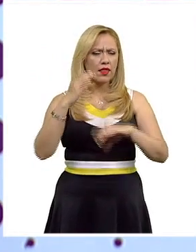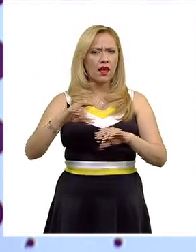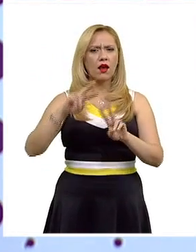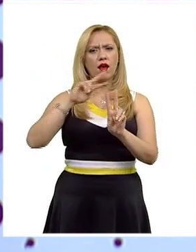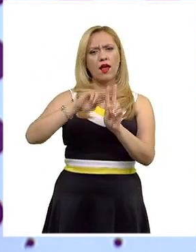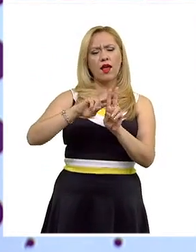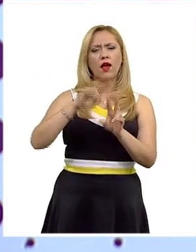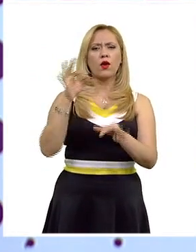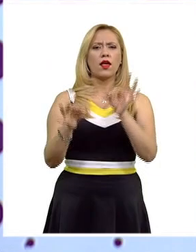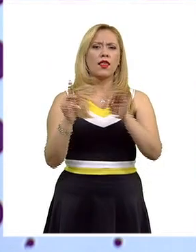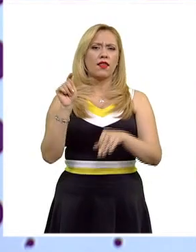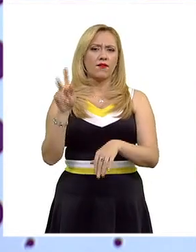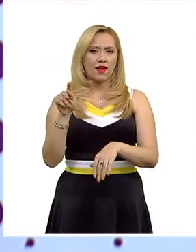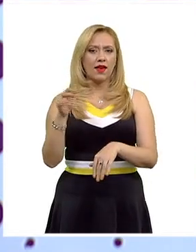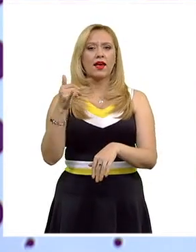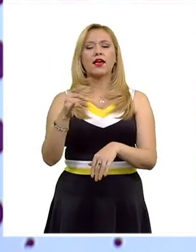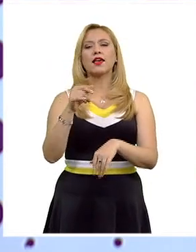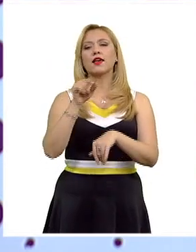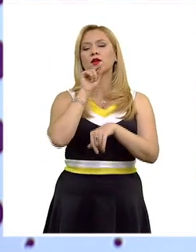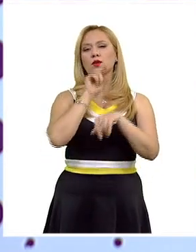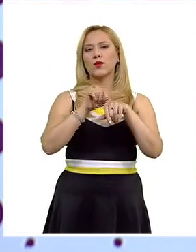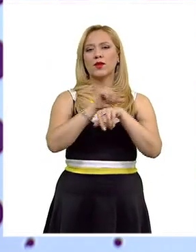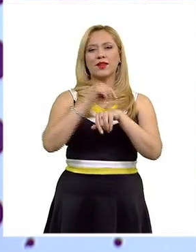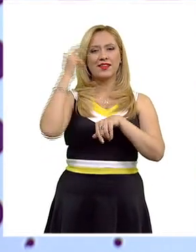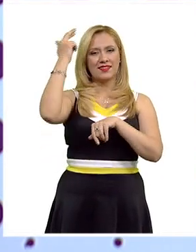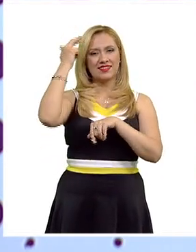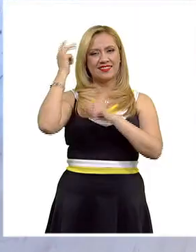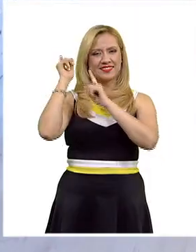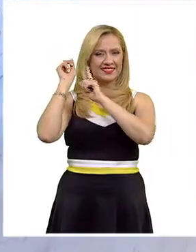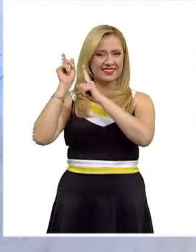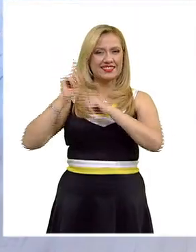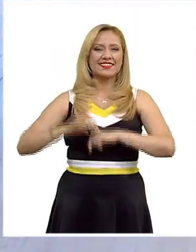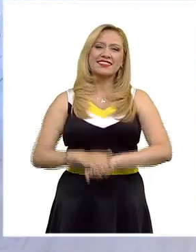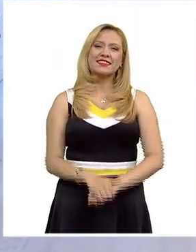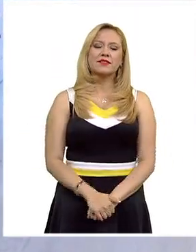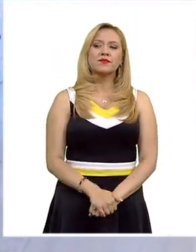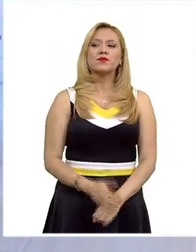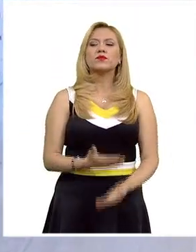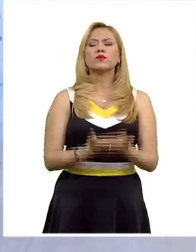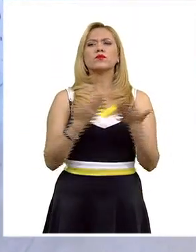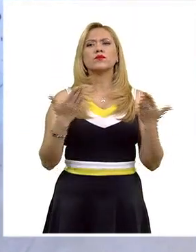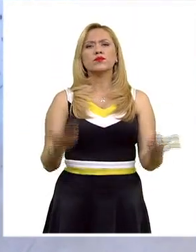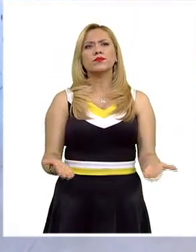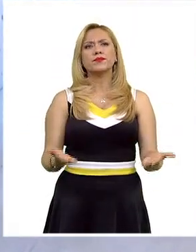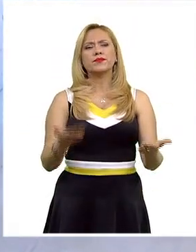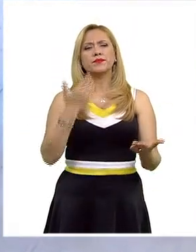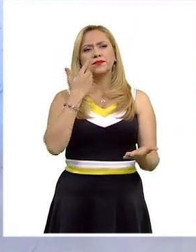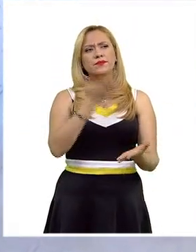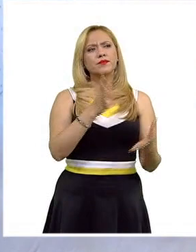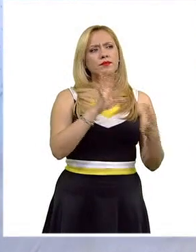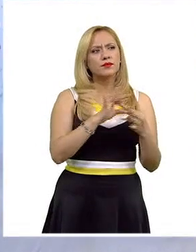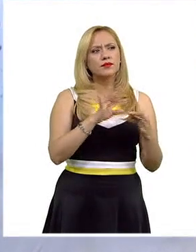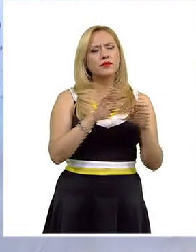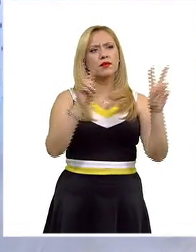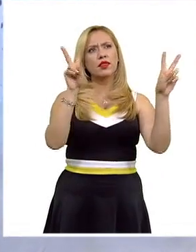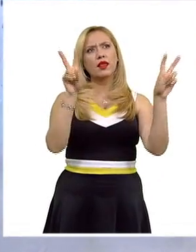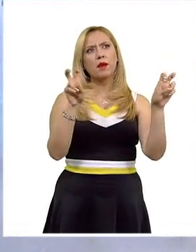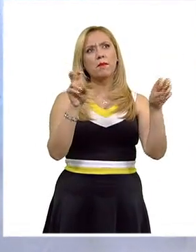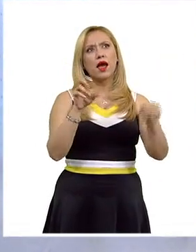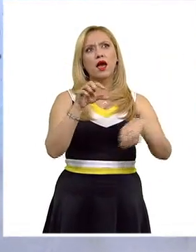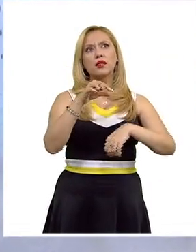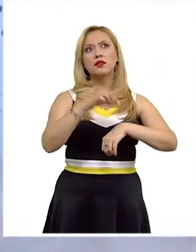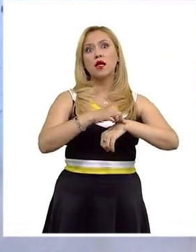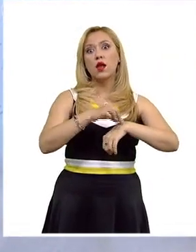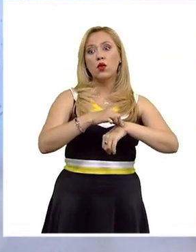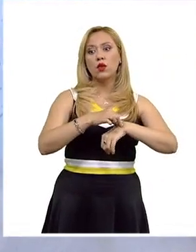cuenta de Twitter, rniembro1. Raquel, me gustaría retomar el tema sobre la relación que tiene con la salud, el tema del acoso sexual.